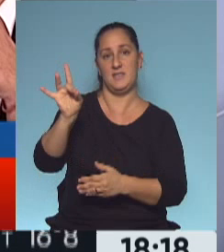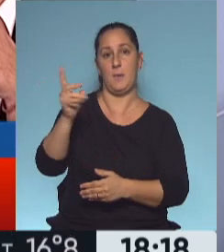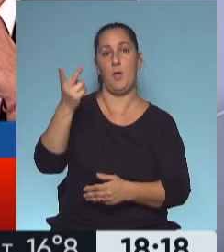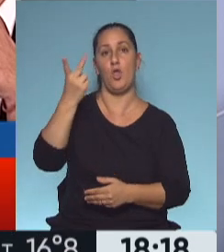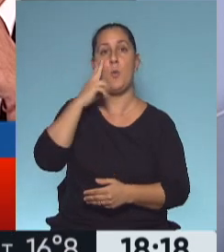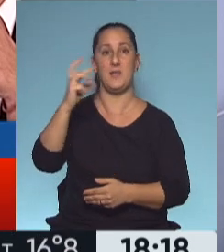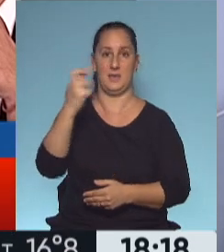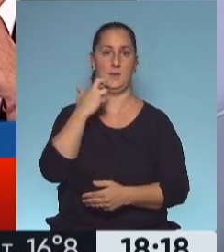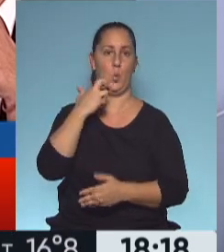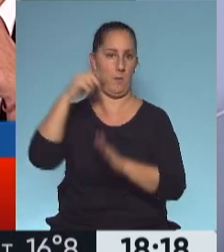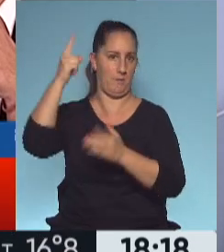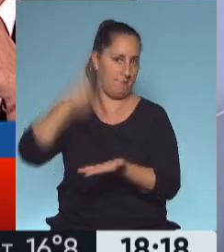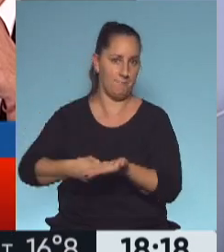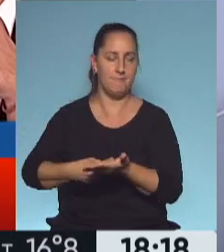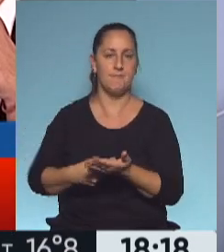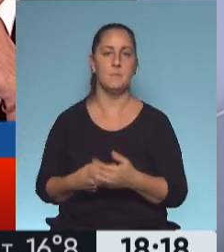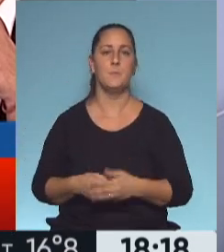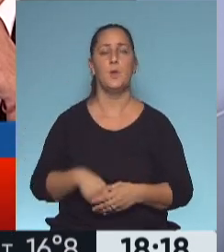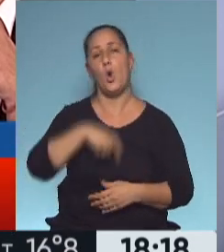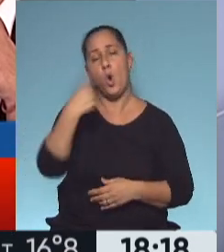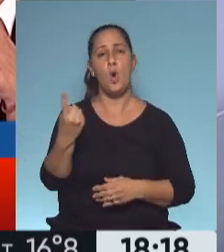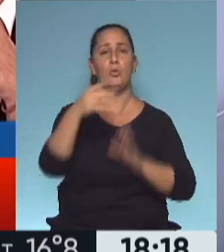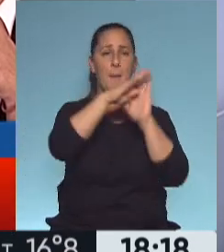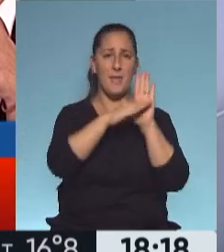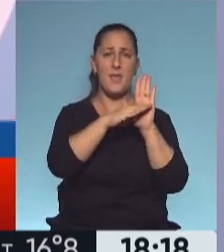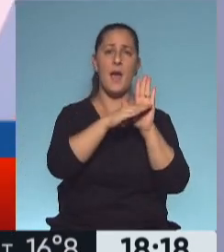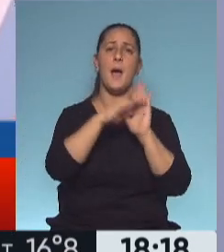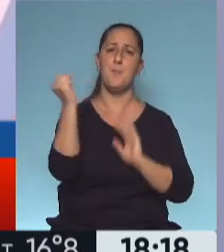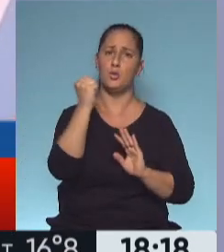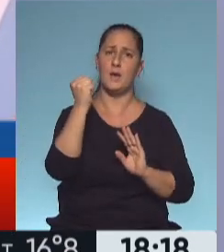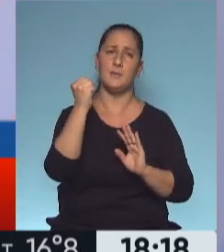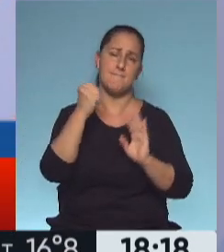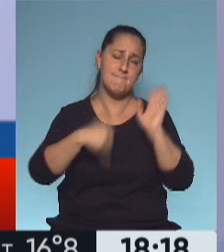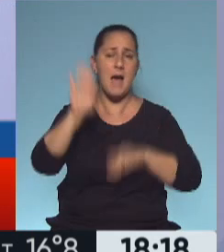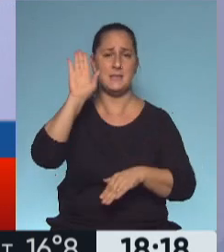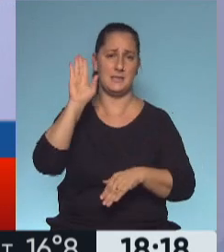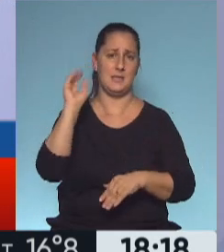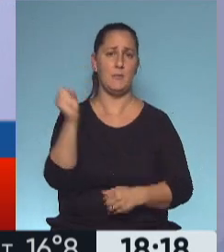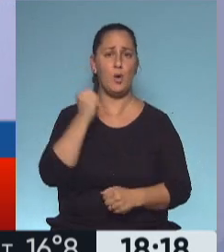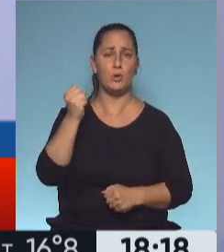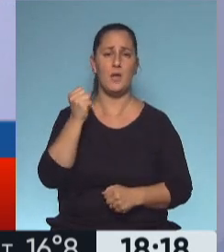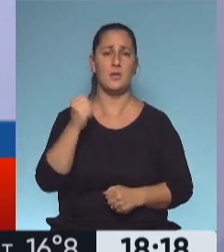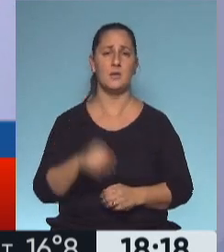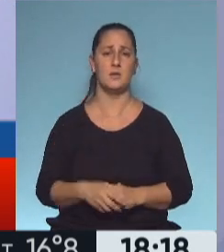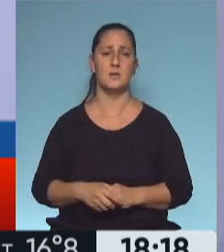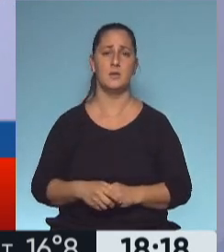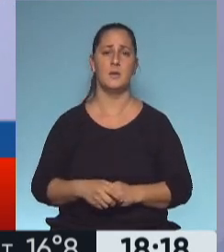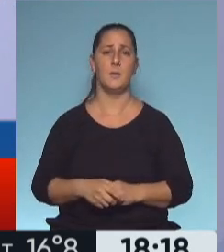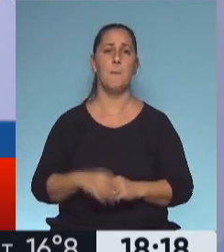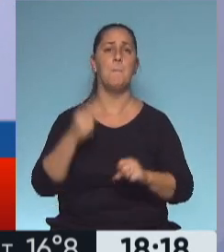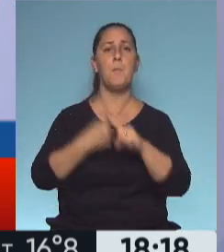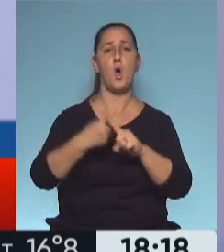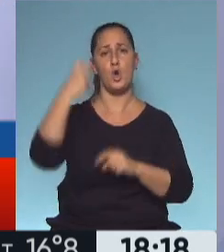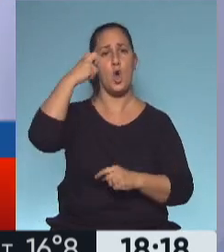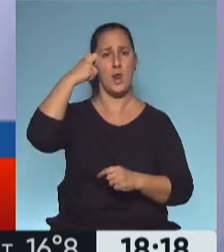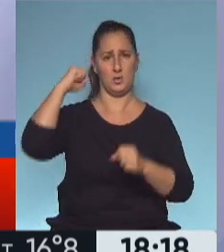año 2019. Otra medida que fue muy importante, una de las medidas más importantes sancionada por el Congreso